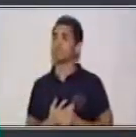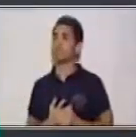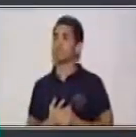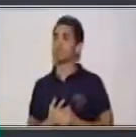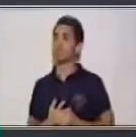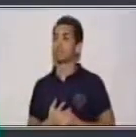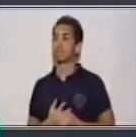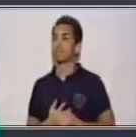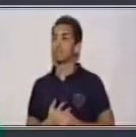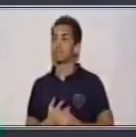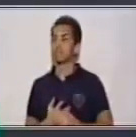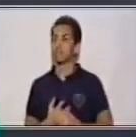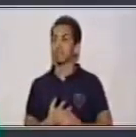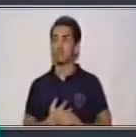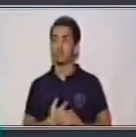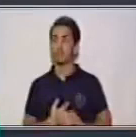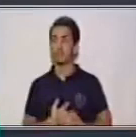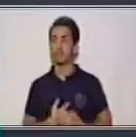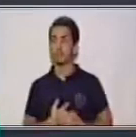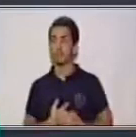cuartos.